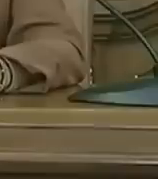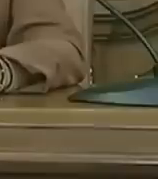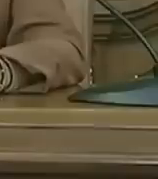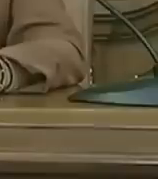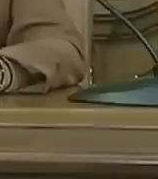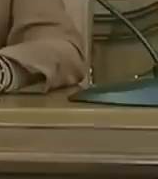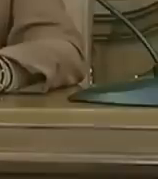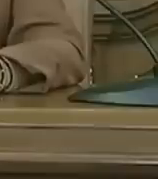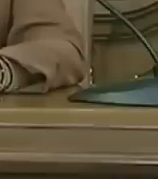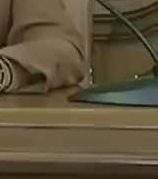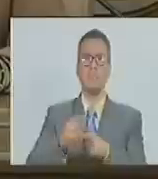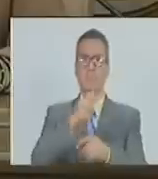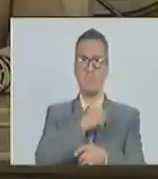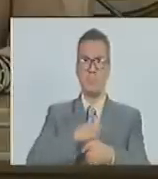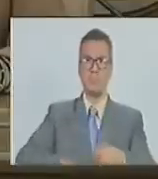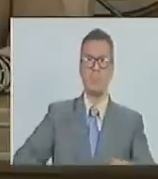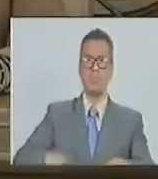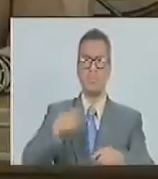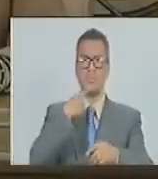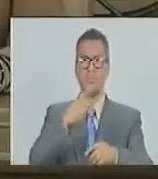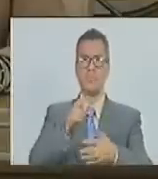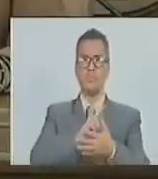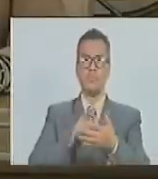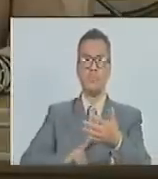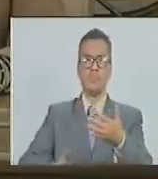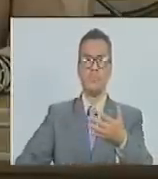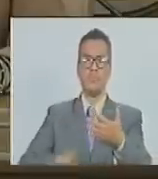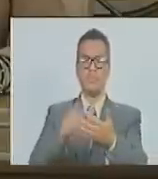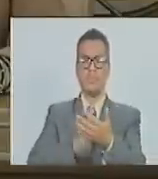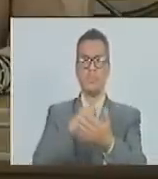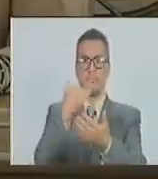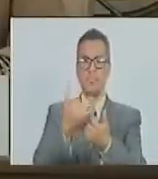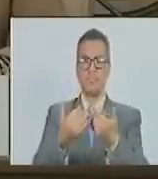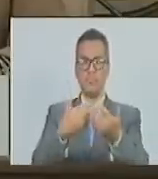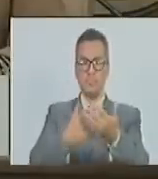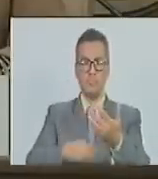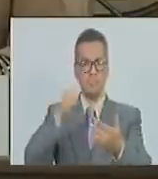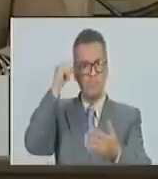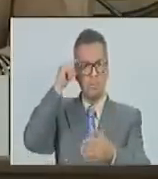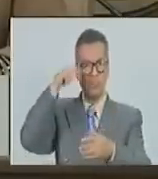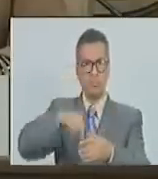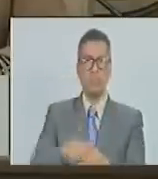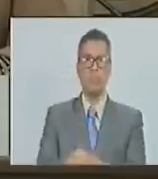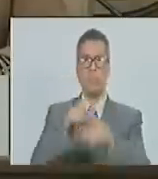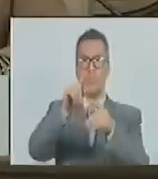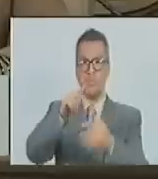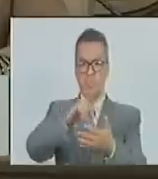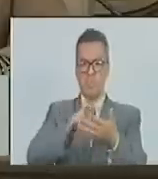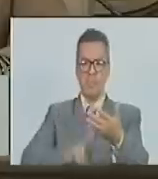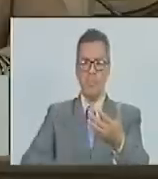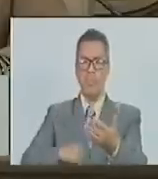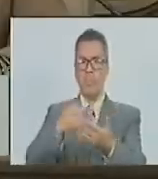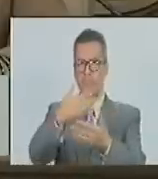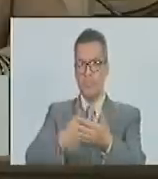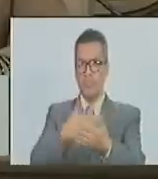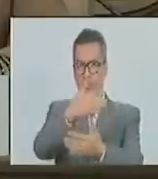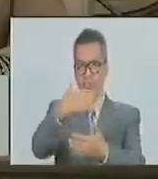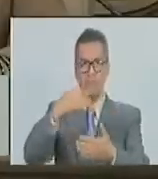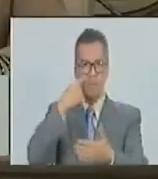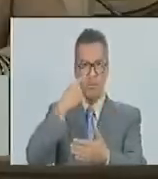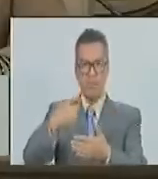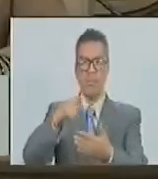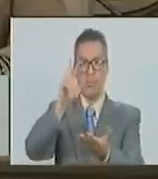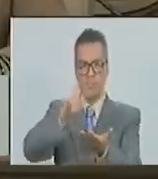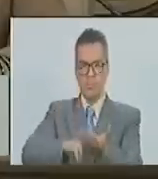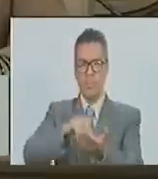A continuación, el presidente ordenó dar lectura a la propuesta del orden del día. Una vez leída y sometida a votación,